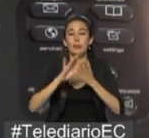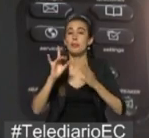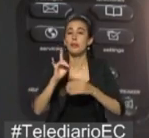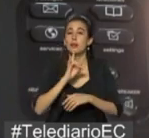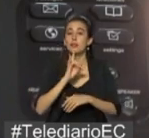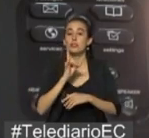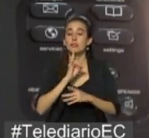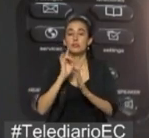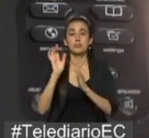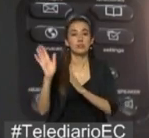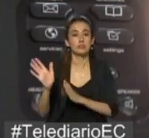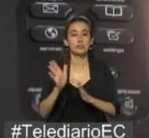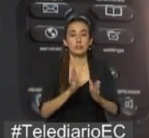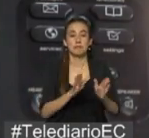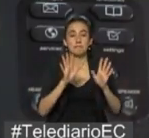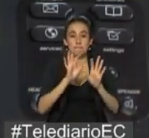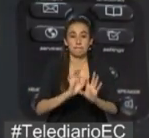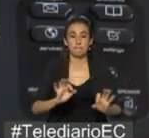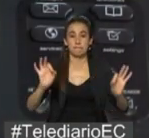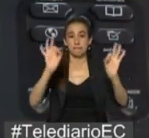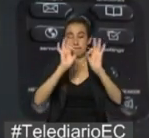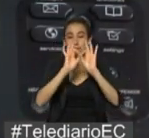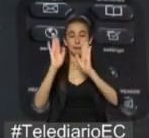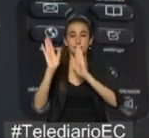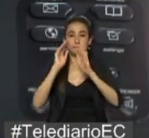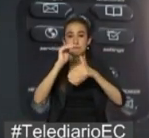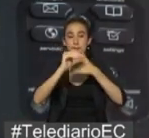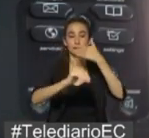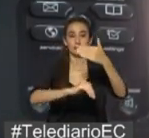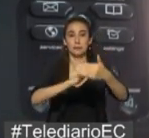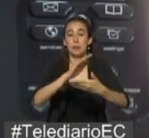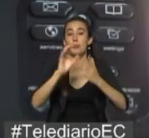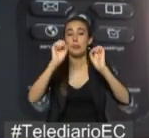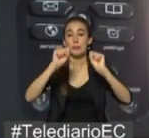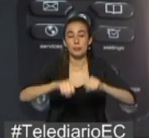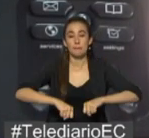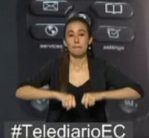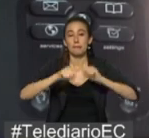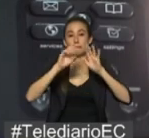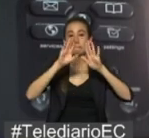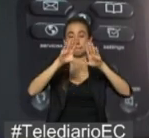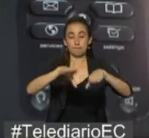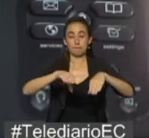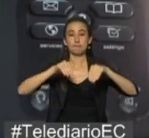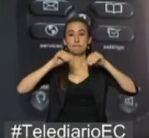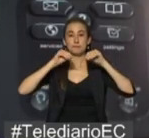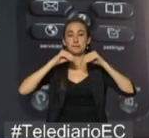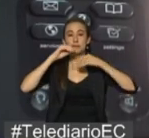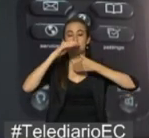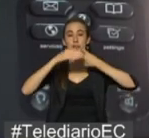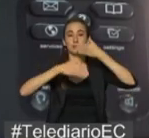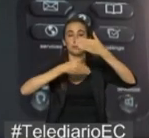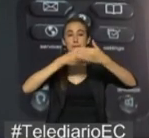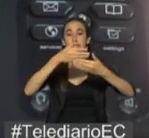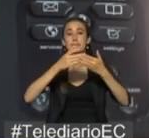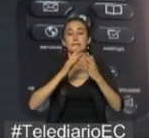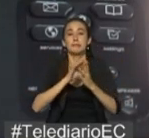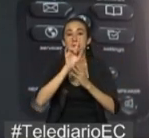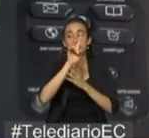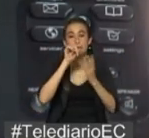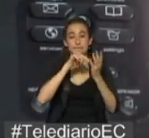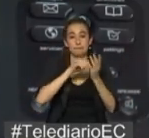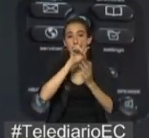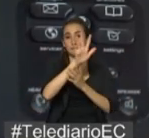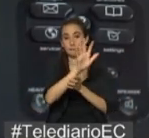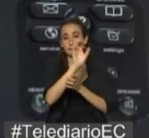De acuerdo a nuestros cómputos iniciales, a los registros que hemos podido levantar, hay aproximadamente unas 2.500 personas que